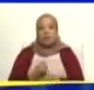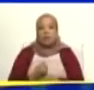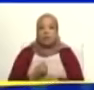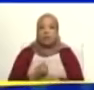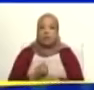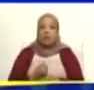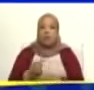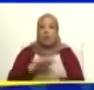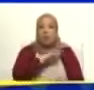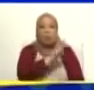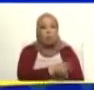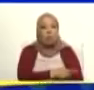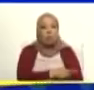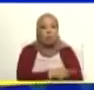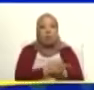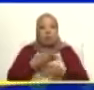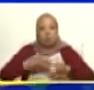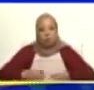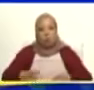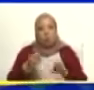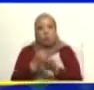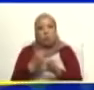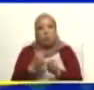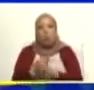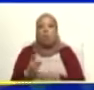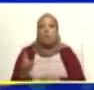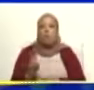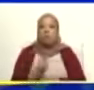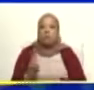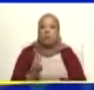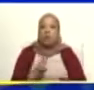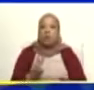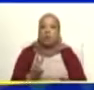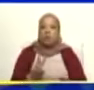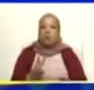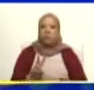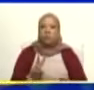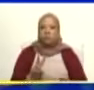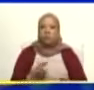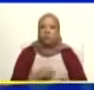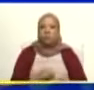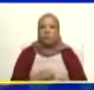con la fuerza de la raíz de Venezuela.